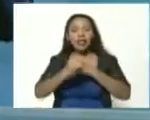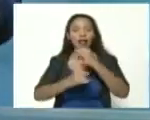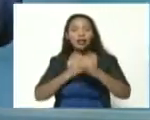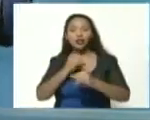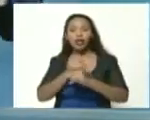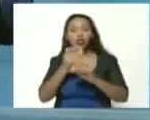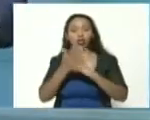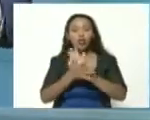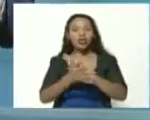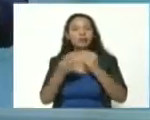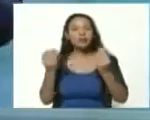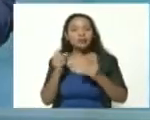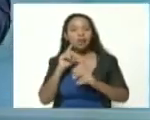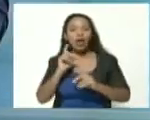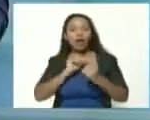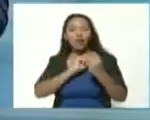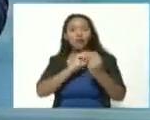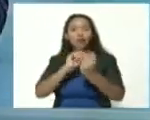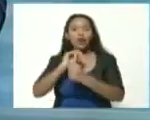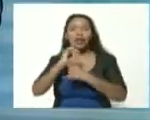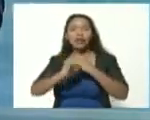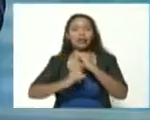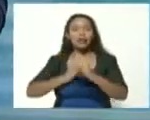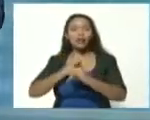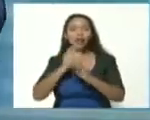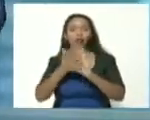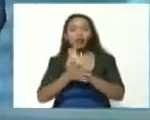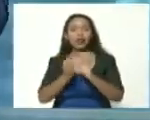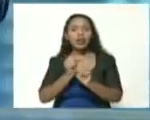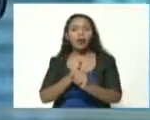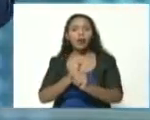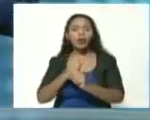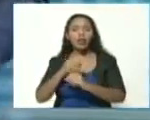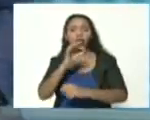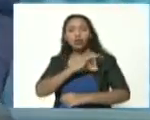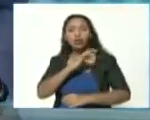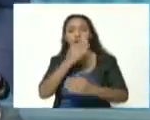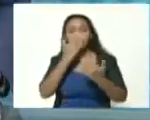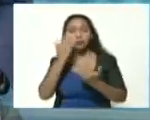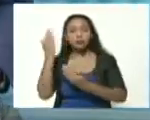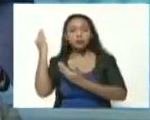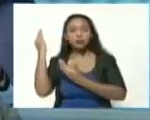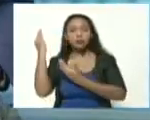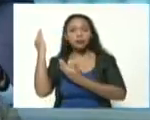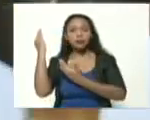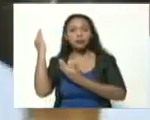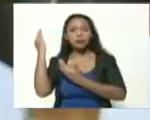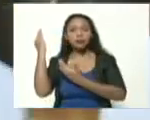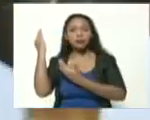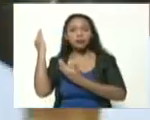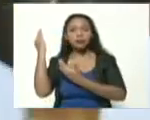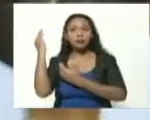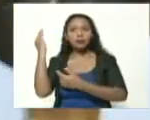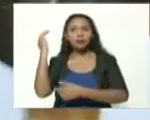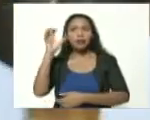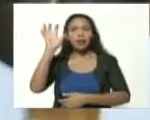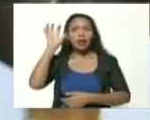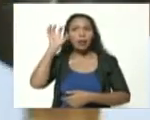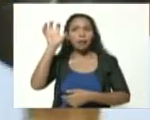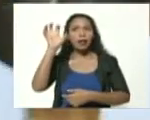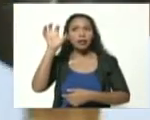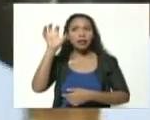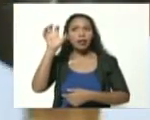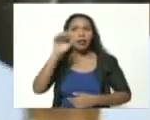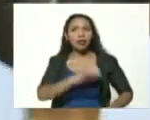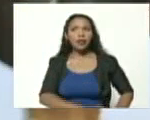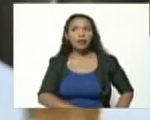Internacional, acerca de los diálogos internacionales y el rol de las soberanías. Vamos a verlo. Desde la patria del libertador Simón